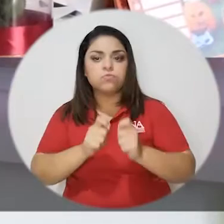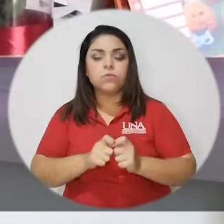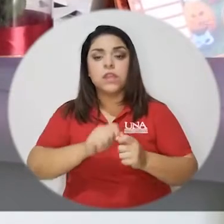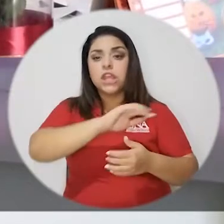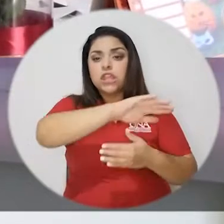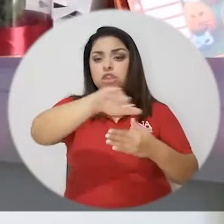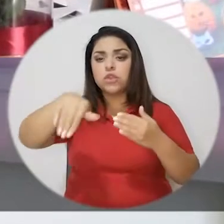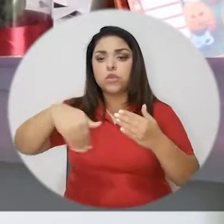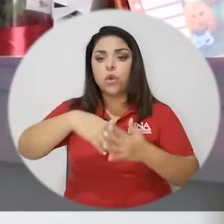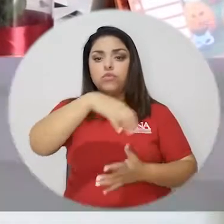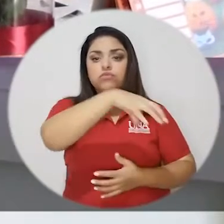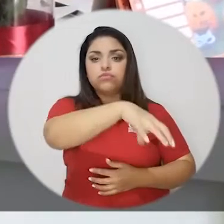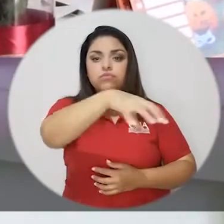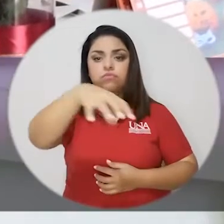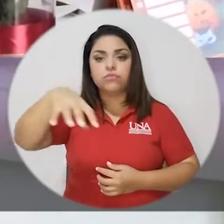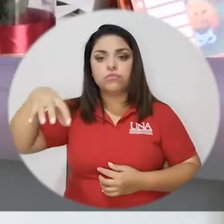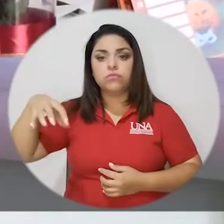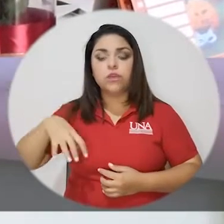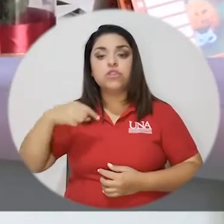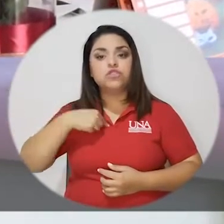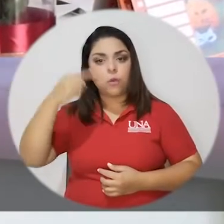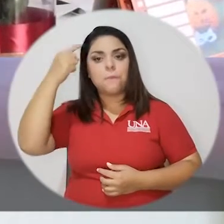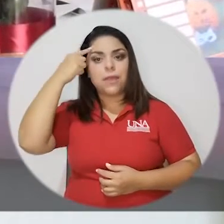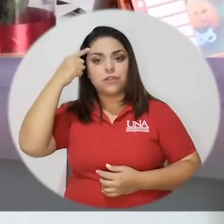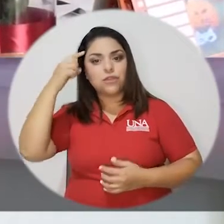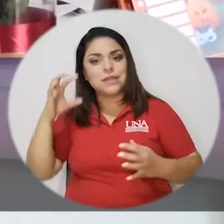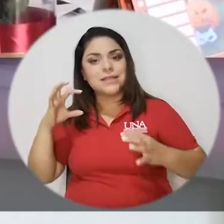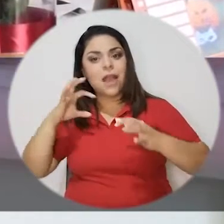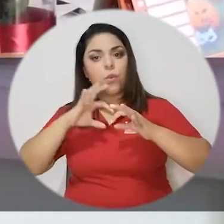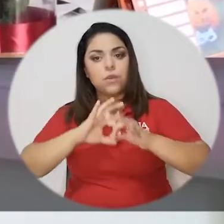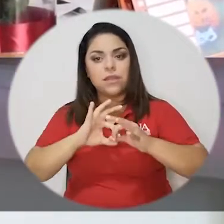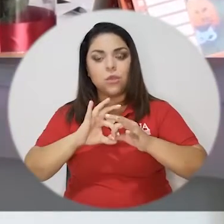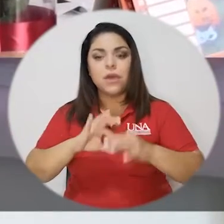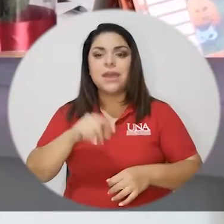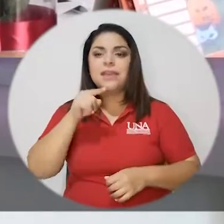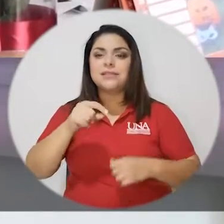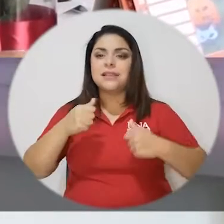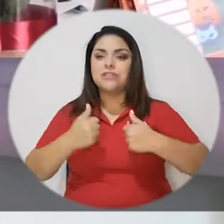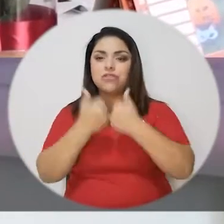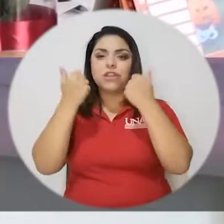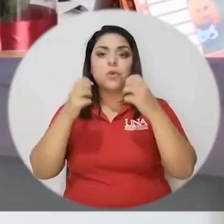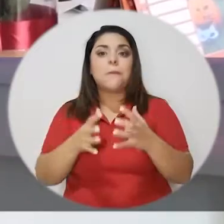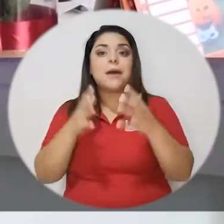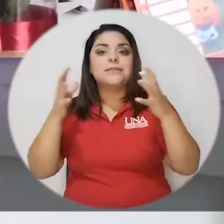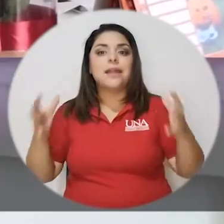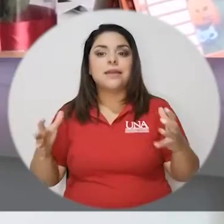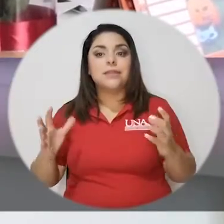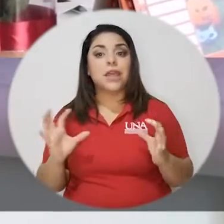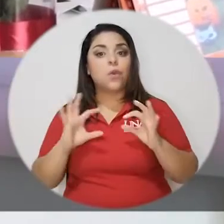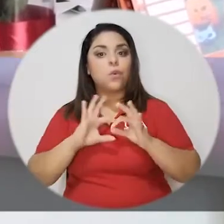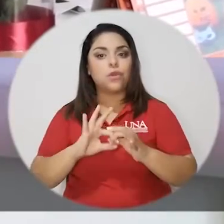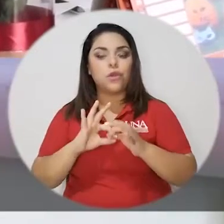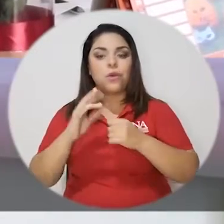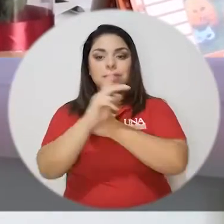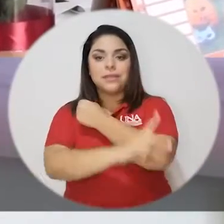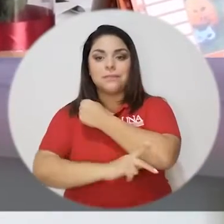donde todos los sectores, considero yo, se han unido. Y yo creo que ese es el reto más grande, la unión país, y que yo